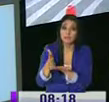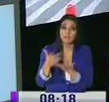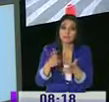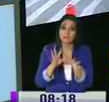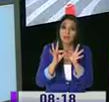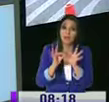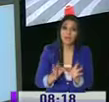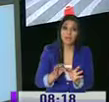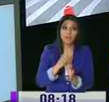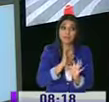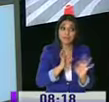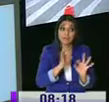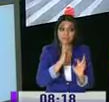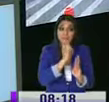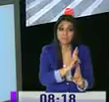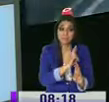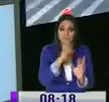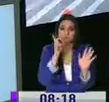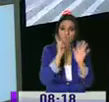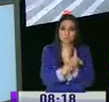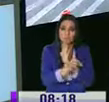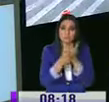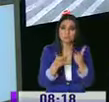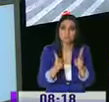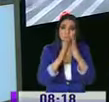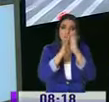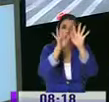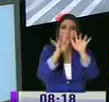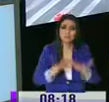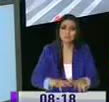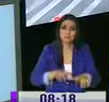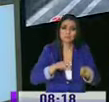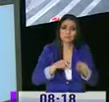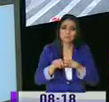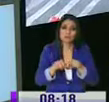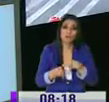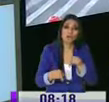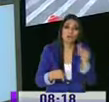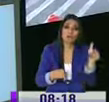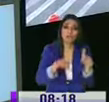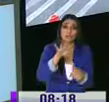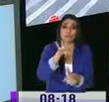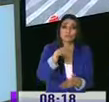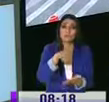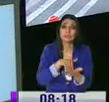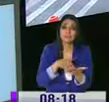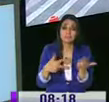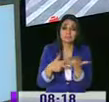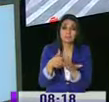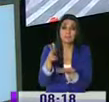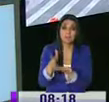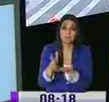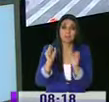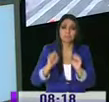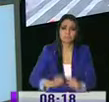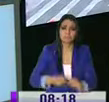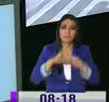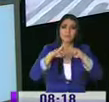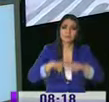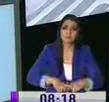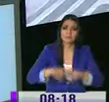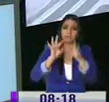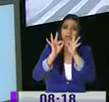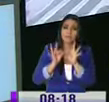arreglando y comandos de escuchar un llamado a la secretaría de movilidad para que estas otras cuatro para que puedan revisar y se puedan presentar